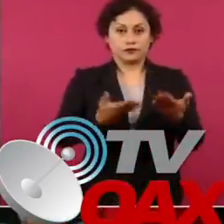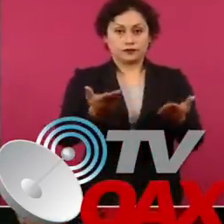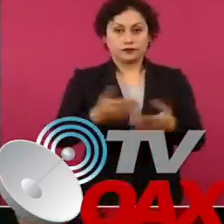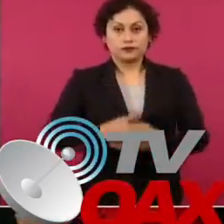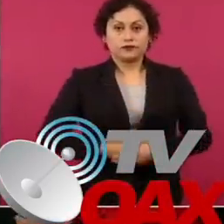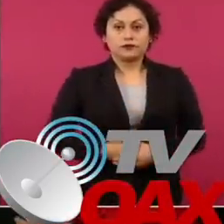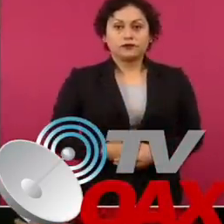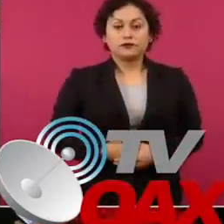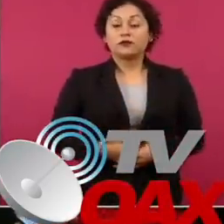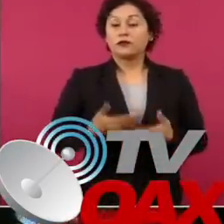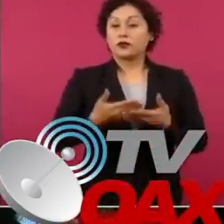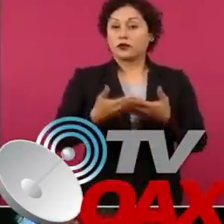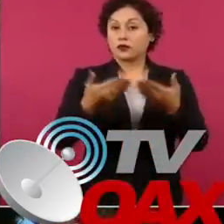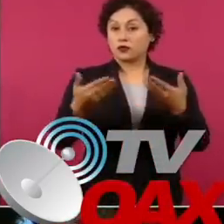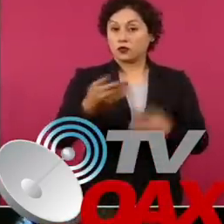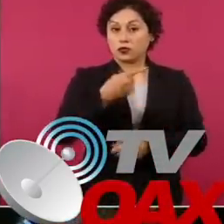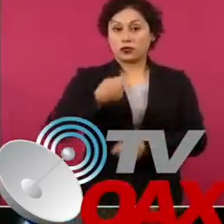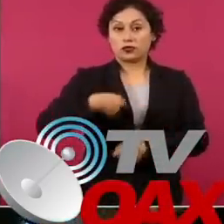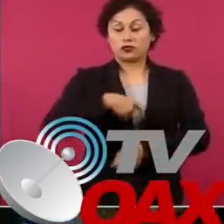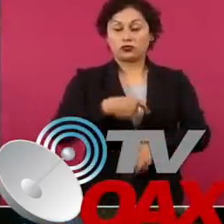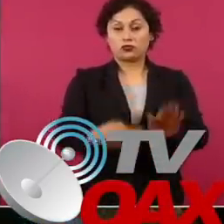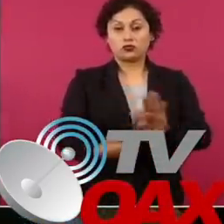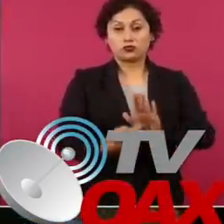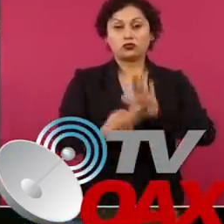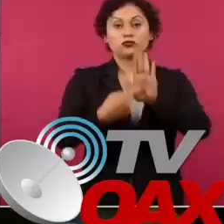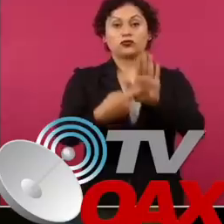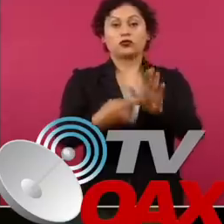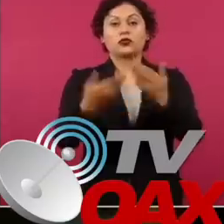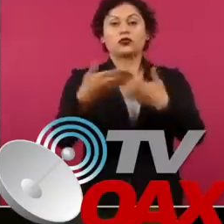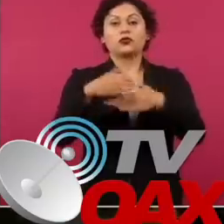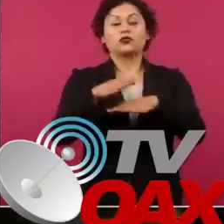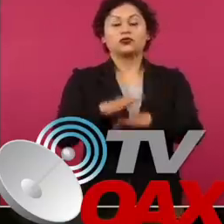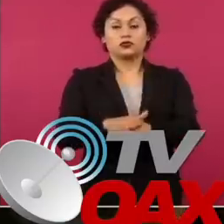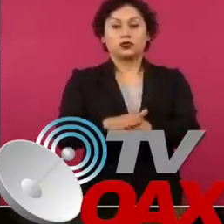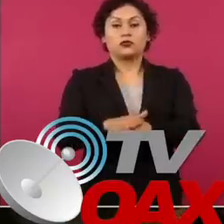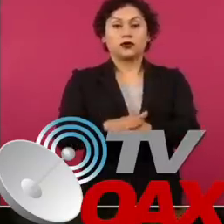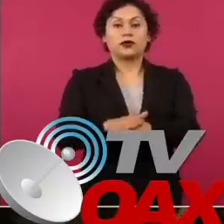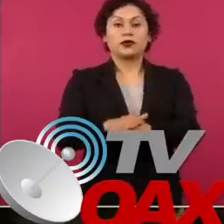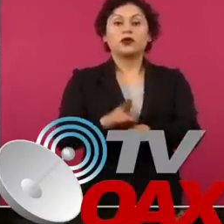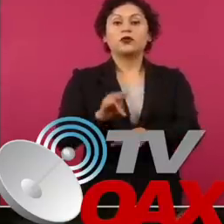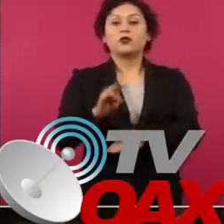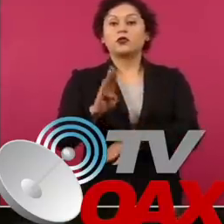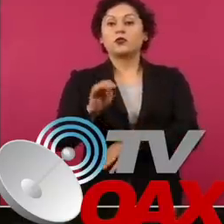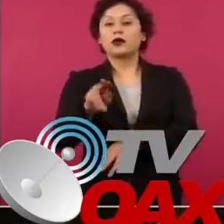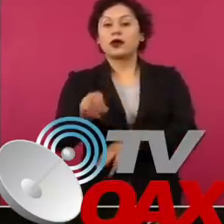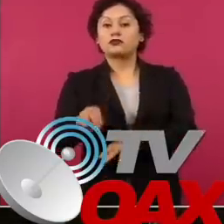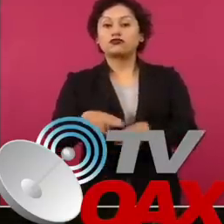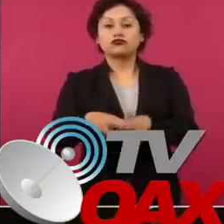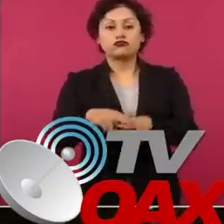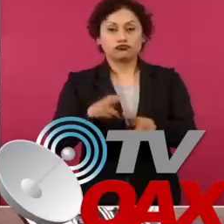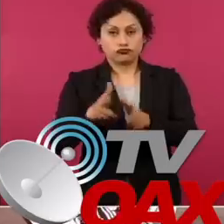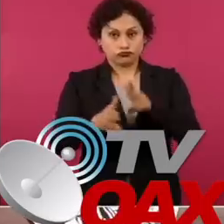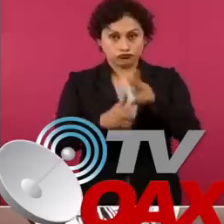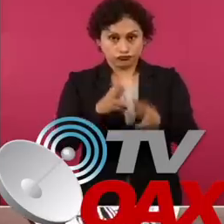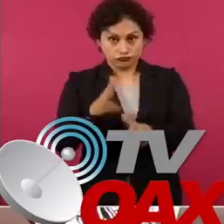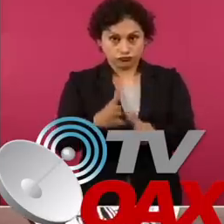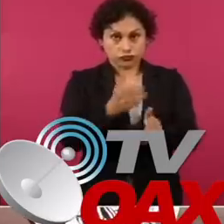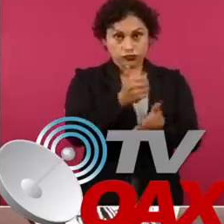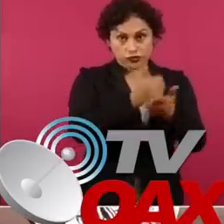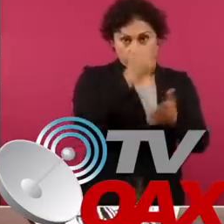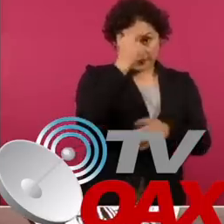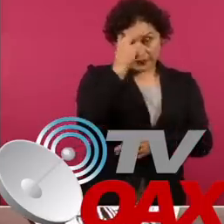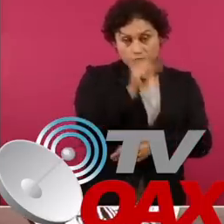En esta ocasión vamos a presentar los avances que tenemos del tren interurbano México-Toluca, que como ustedes saben es un proyecto